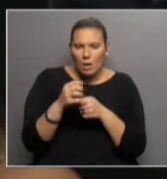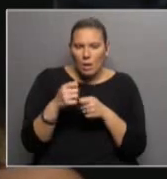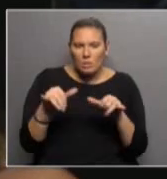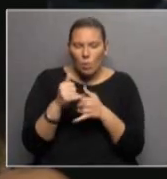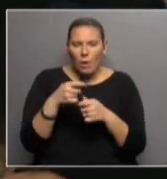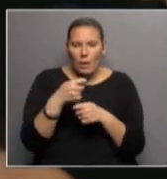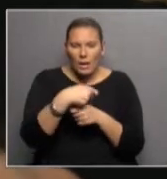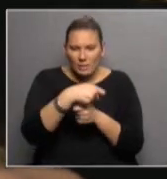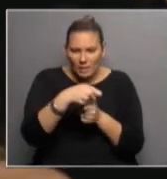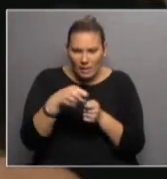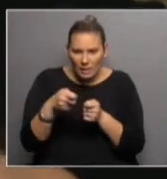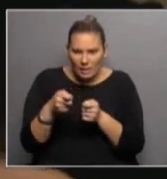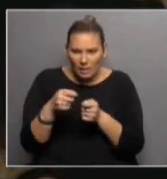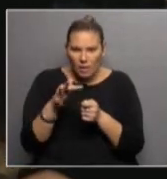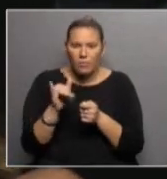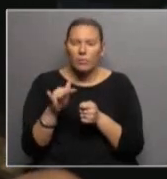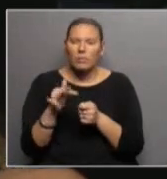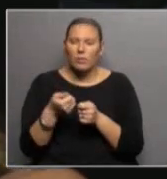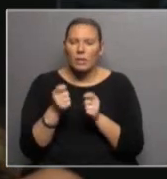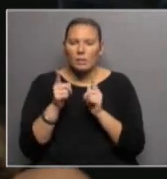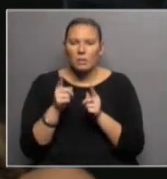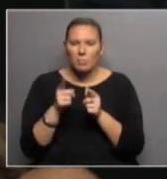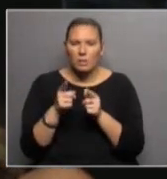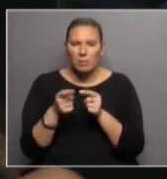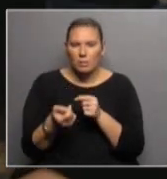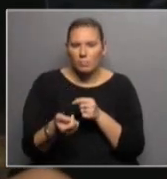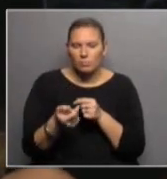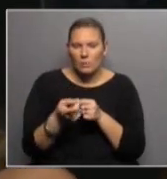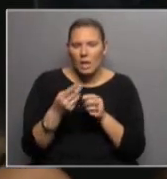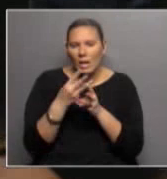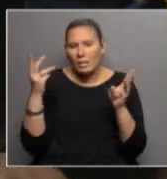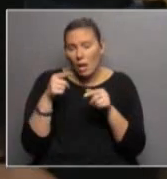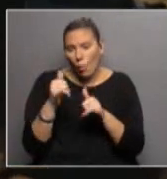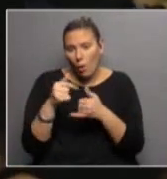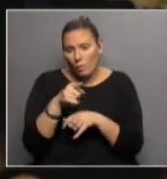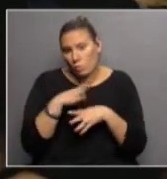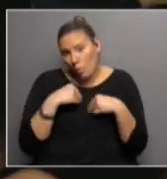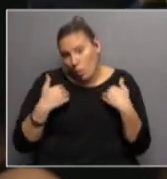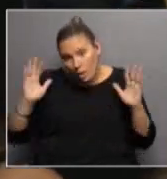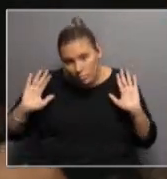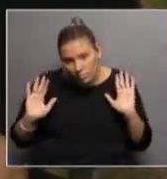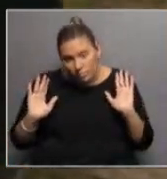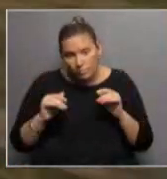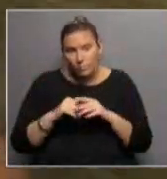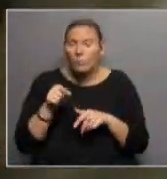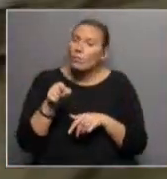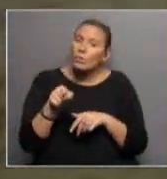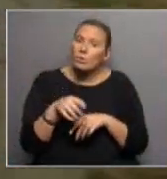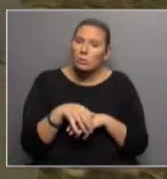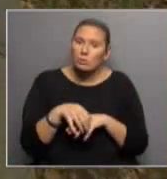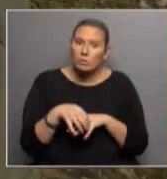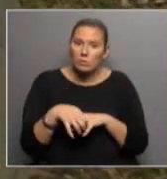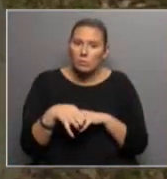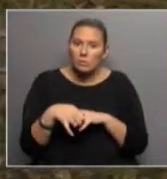con las tarjetitas de estas que se usan de la FIFA y eso. También la rimadita. Generalmente era eso, en mi escuela al menos, ¿no? ¿Y a vos? A